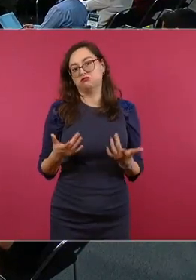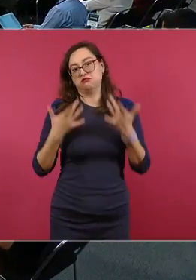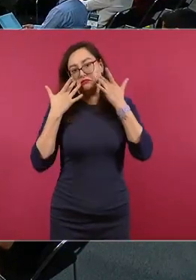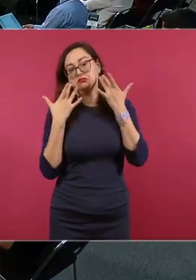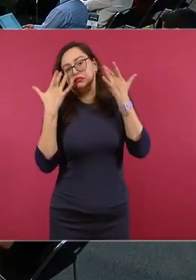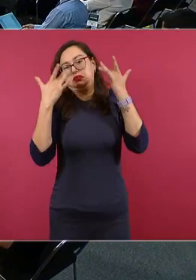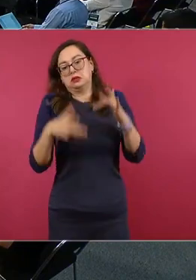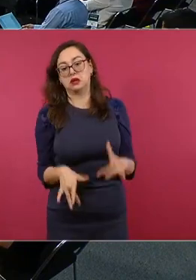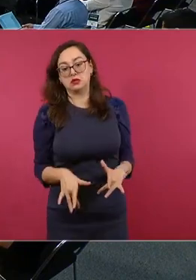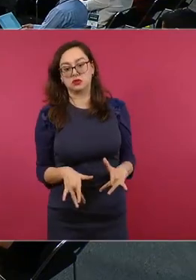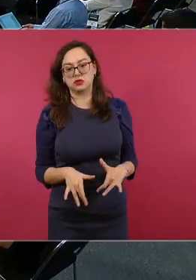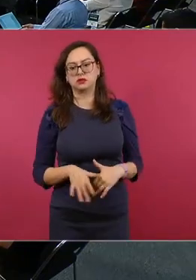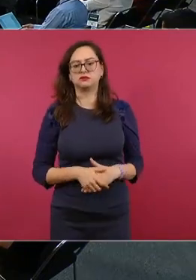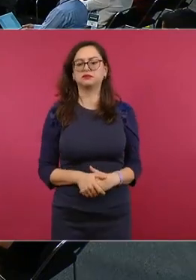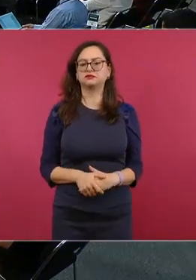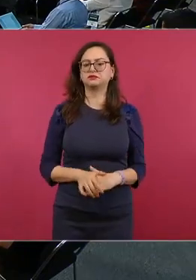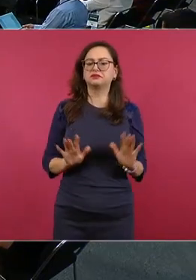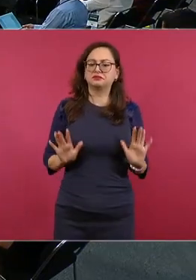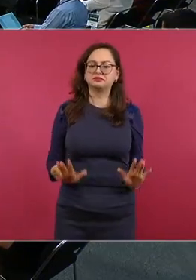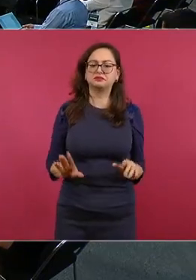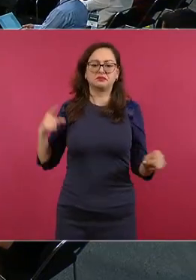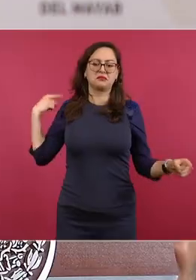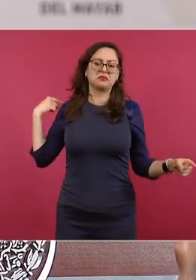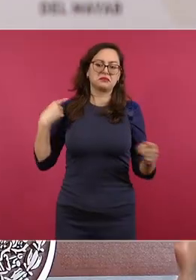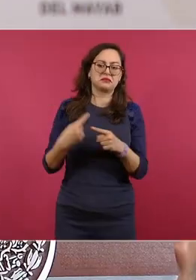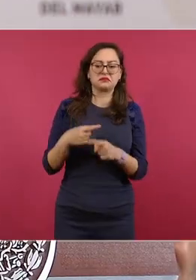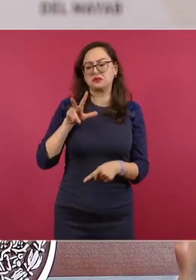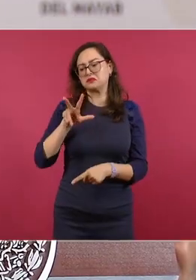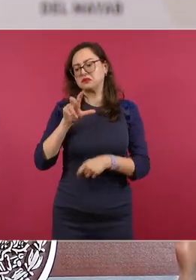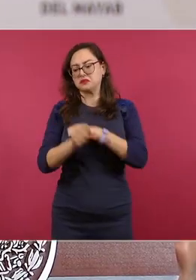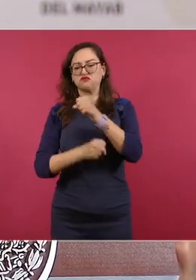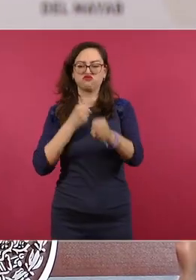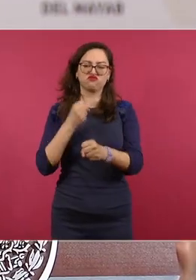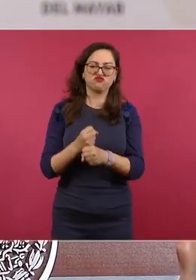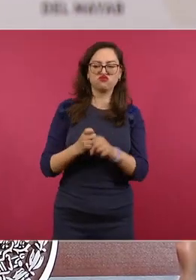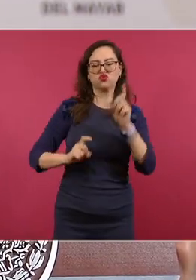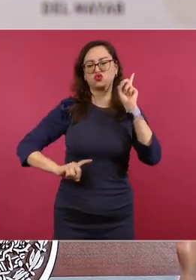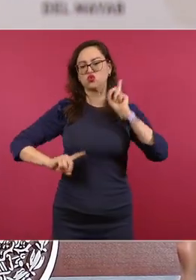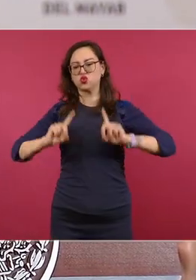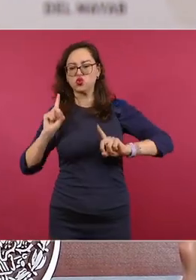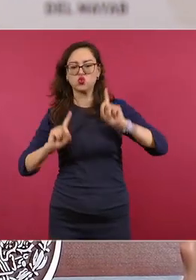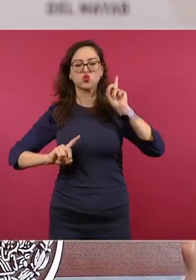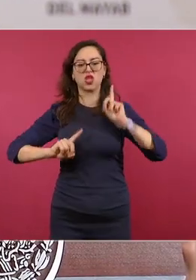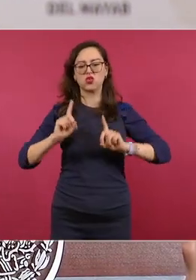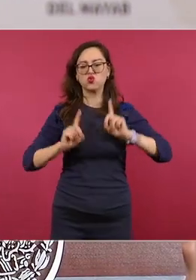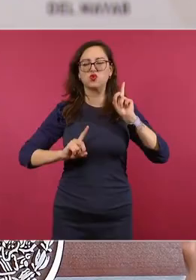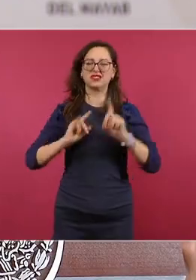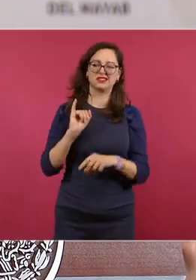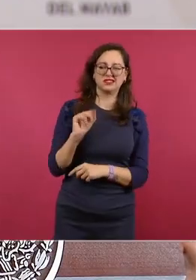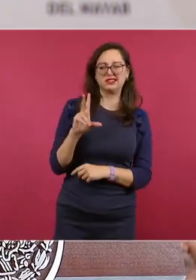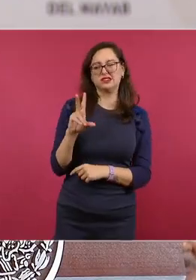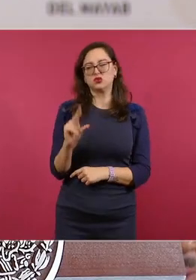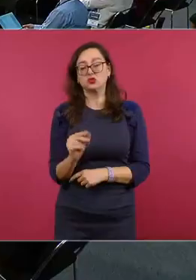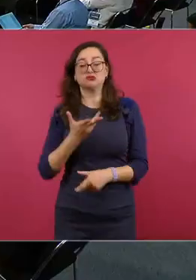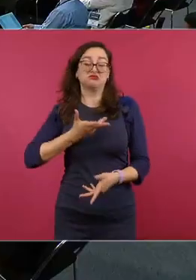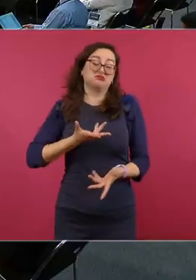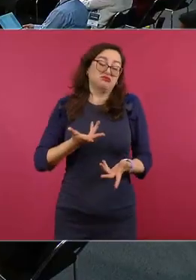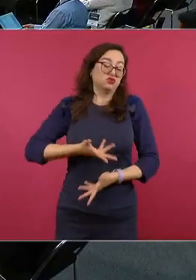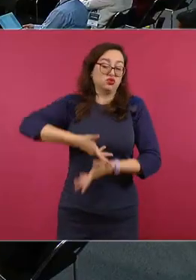Durante 18 años fue una leyenda este asunto de que le habían dado dinero a Enrique Rueda, el entonces dirigente de la